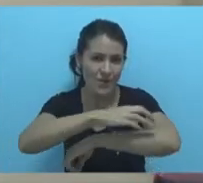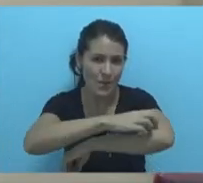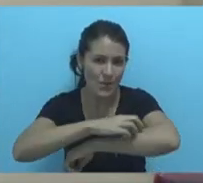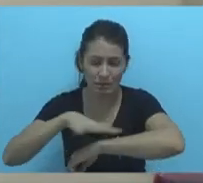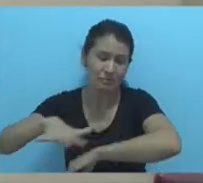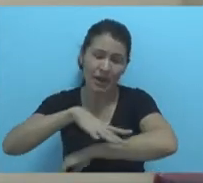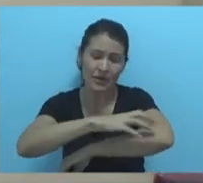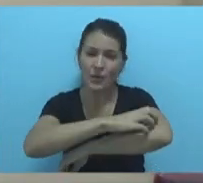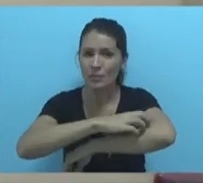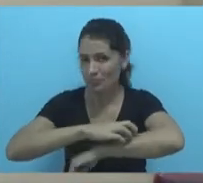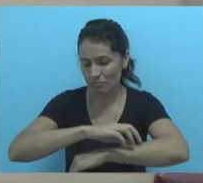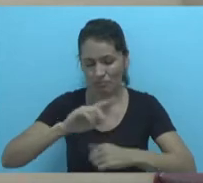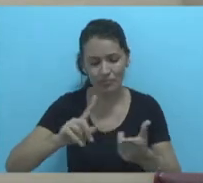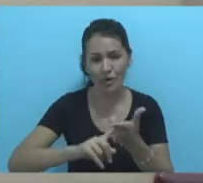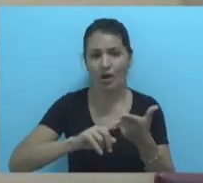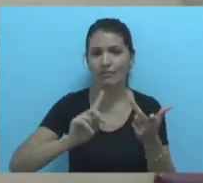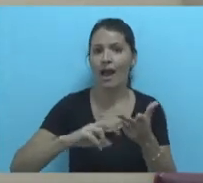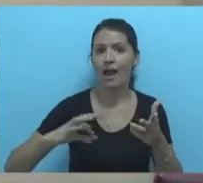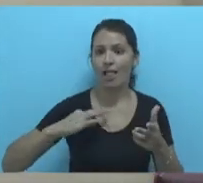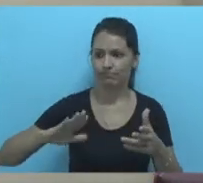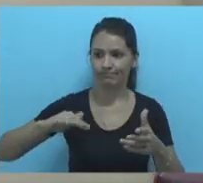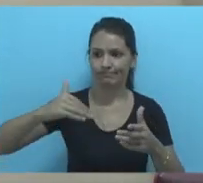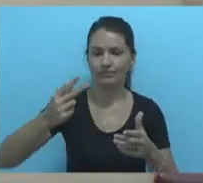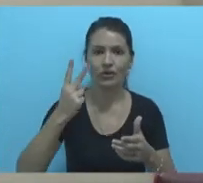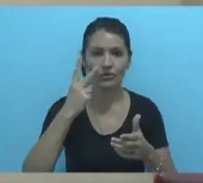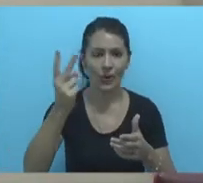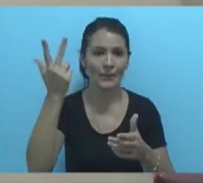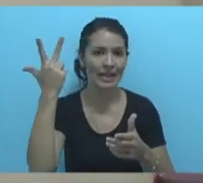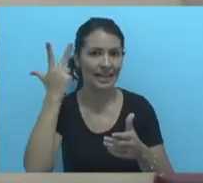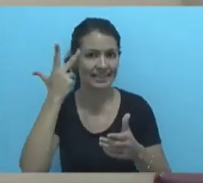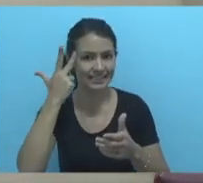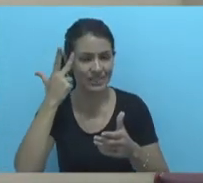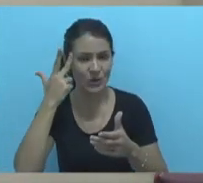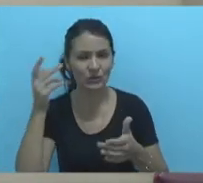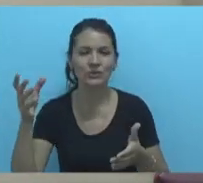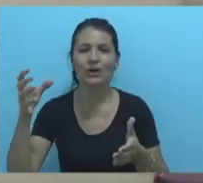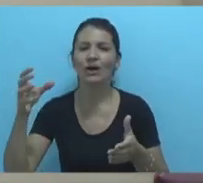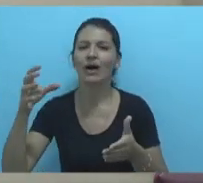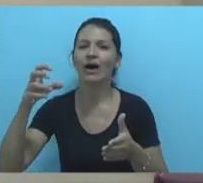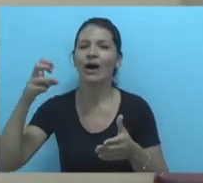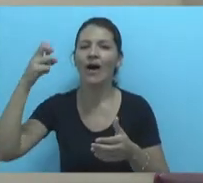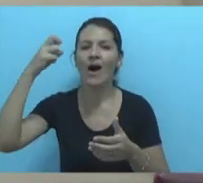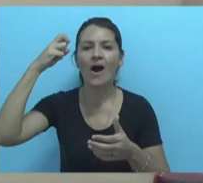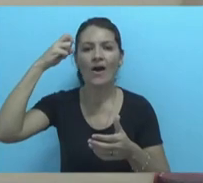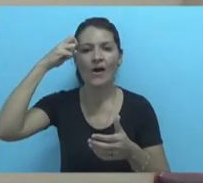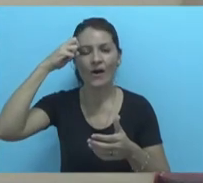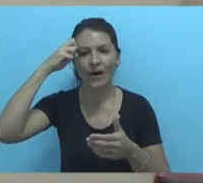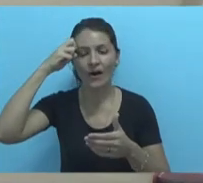2018, logramos, obviamente, declarar de interés por el Congreso de la Nación, que